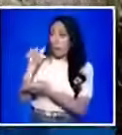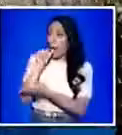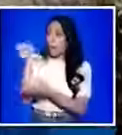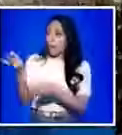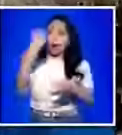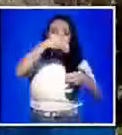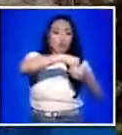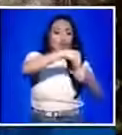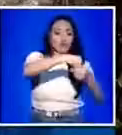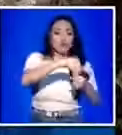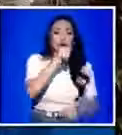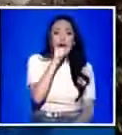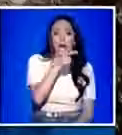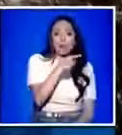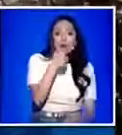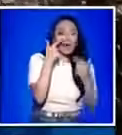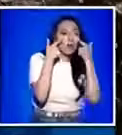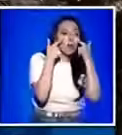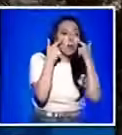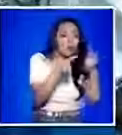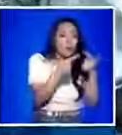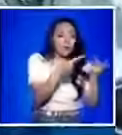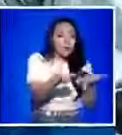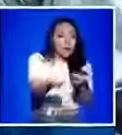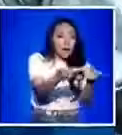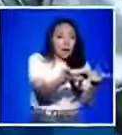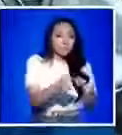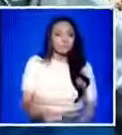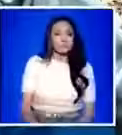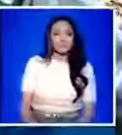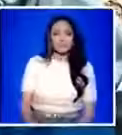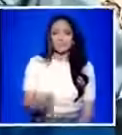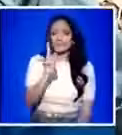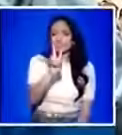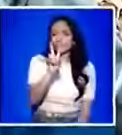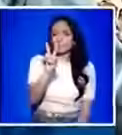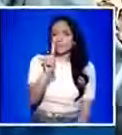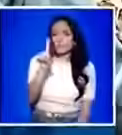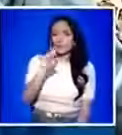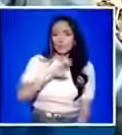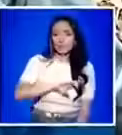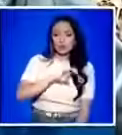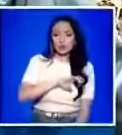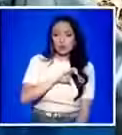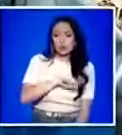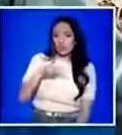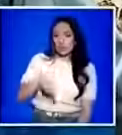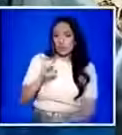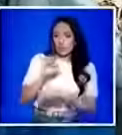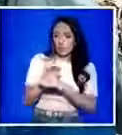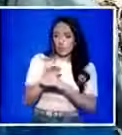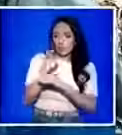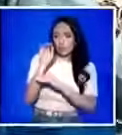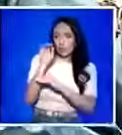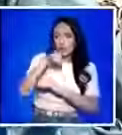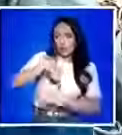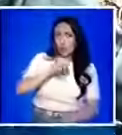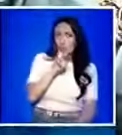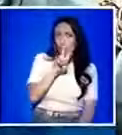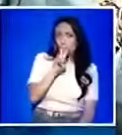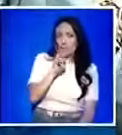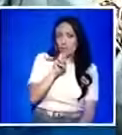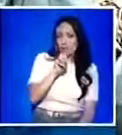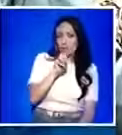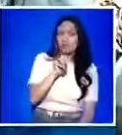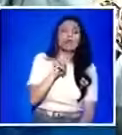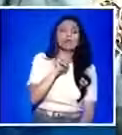agua para la conservación de las fuentes. Yo diría que de los 221 municipios que hay en el Ecuador, yo diría que nos sobraría los